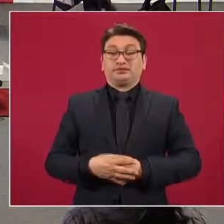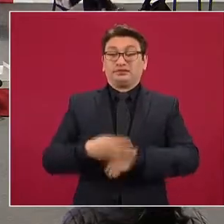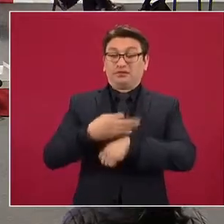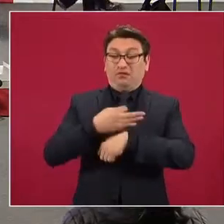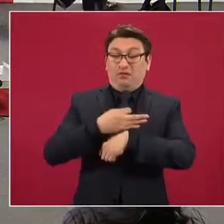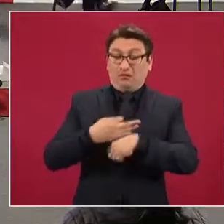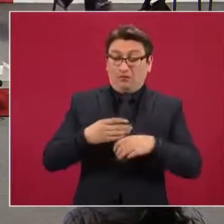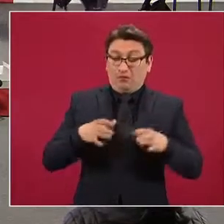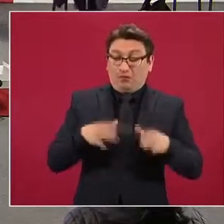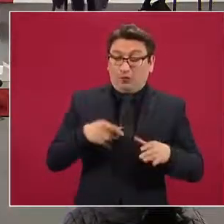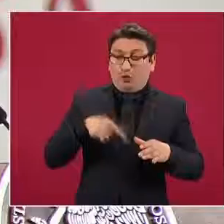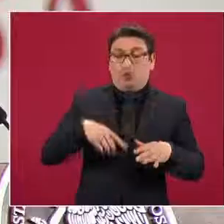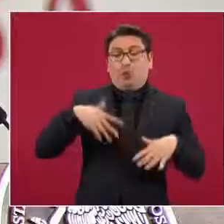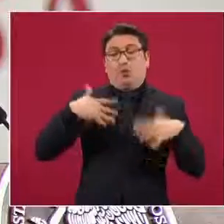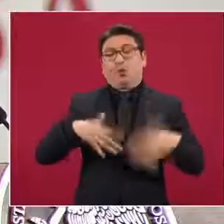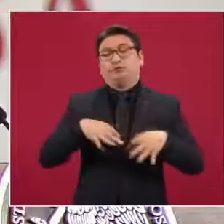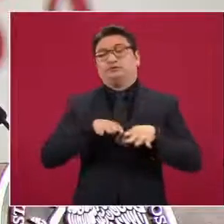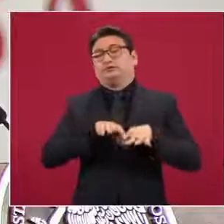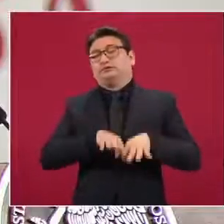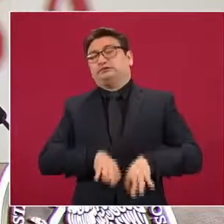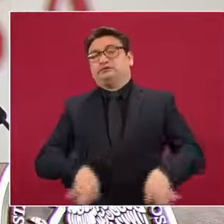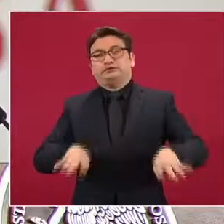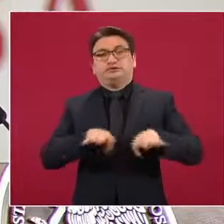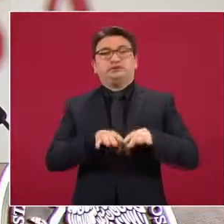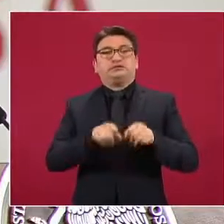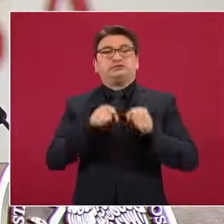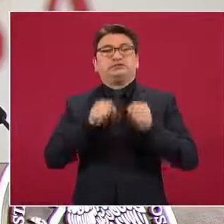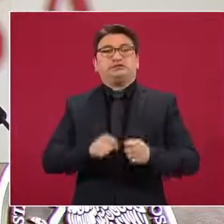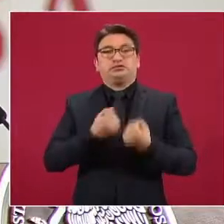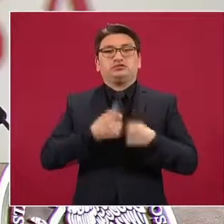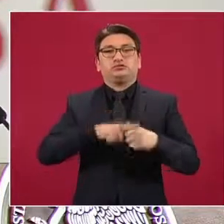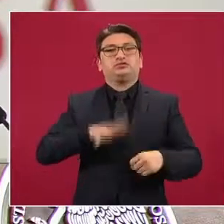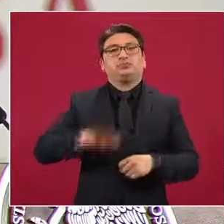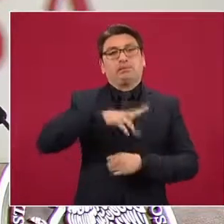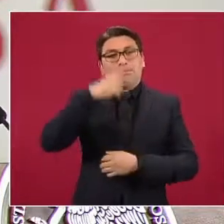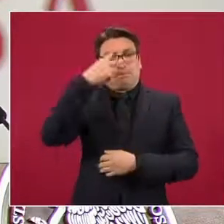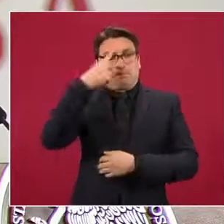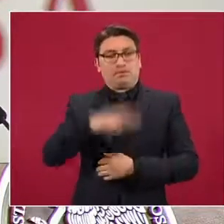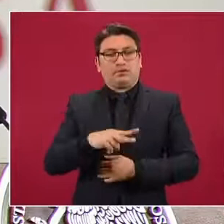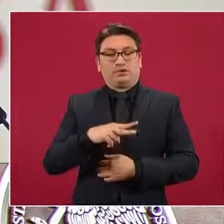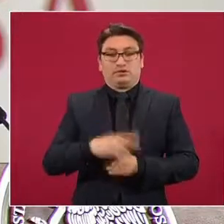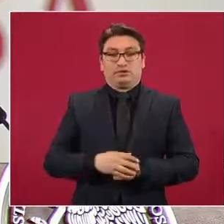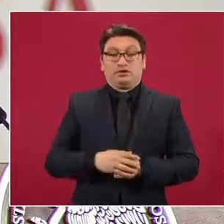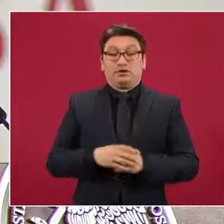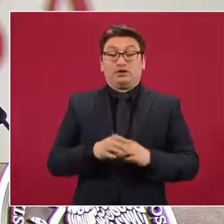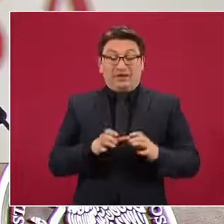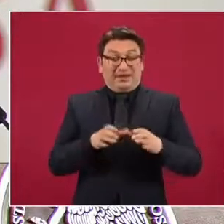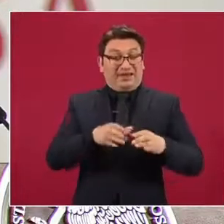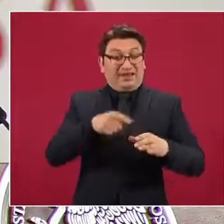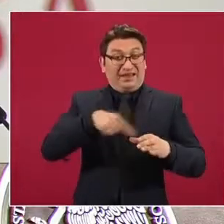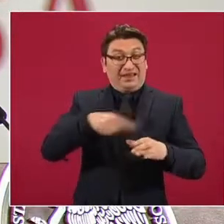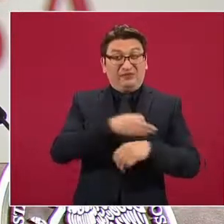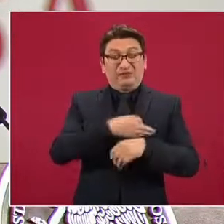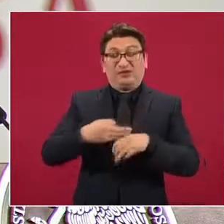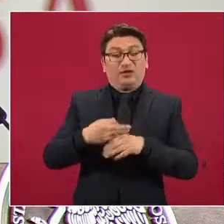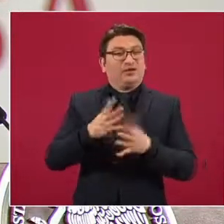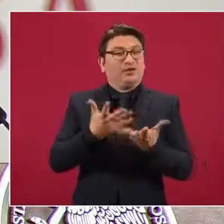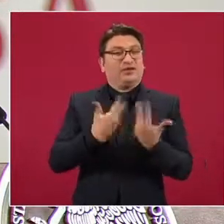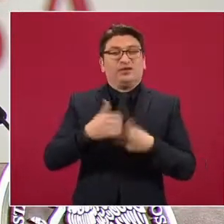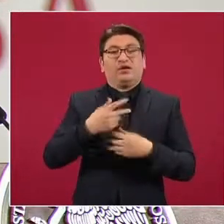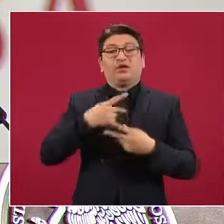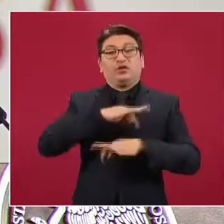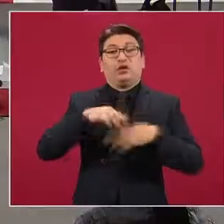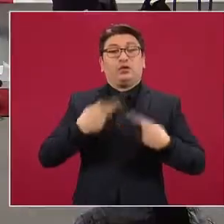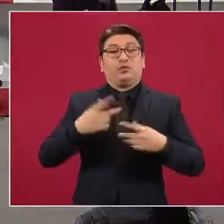principal institución de seguridad social en México. La familia es la célula básica de la sociedad,